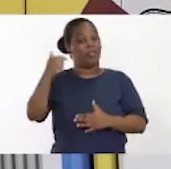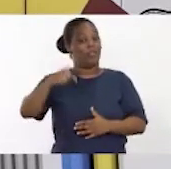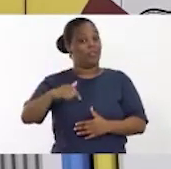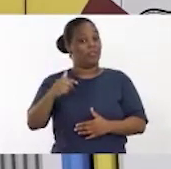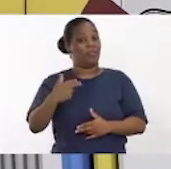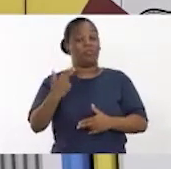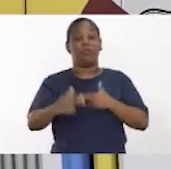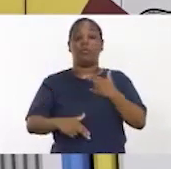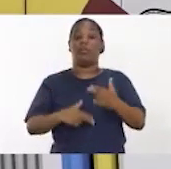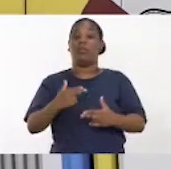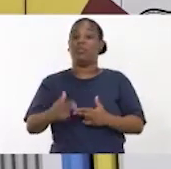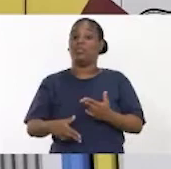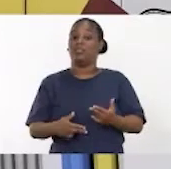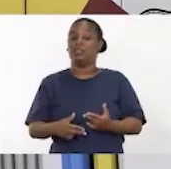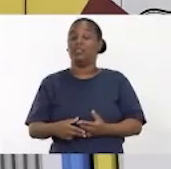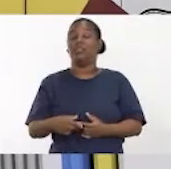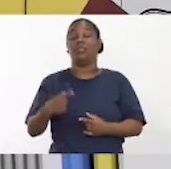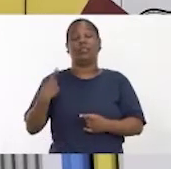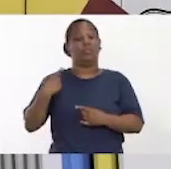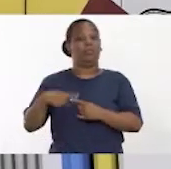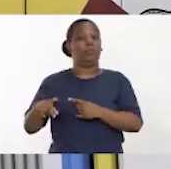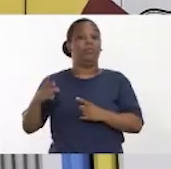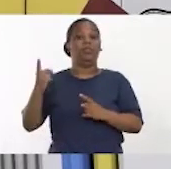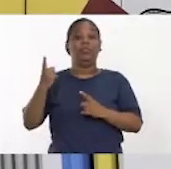hacerle la próxima teleclase